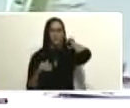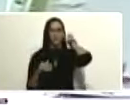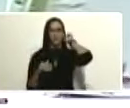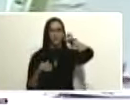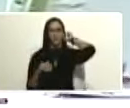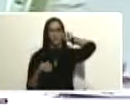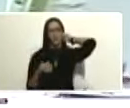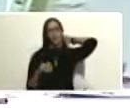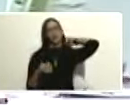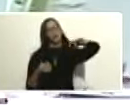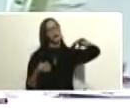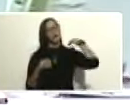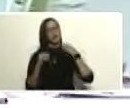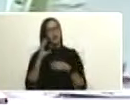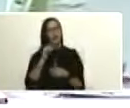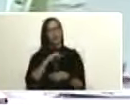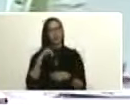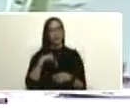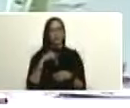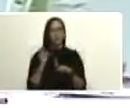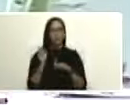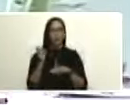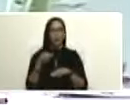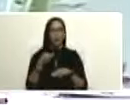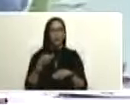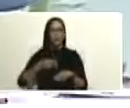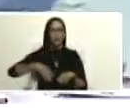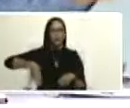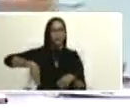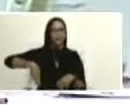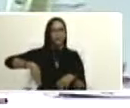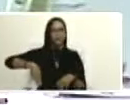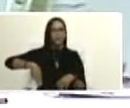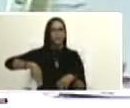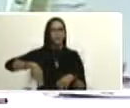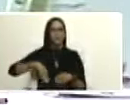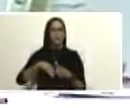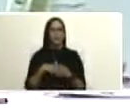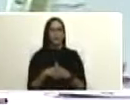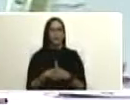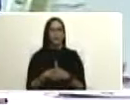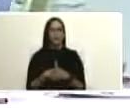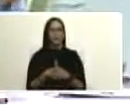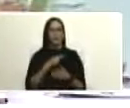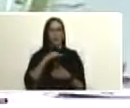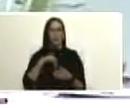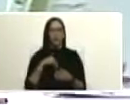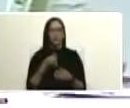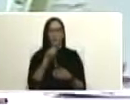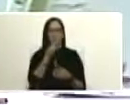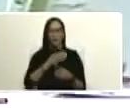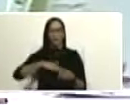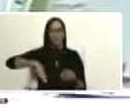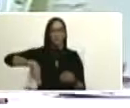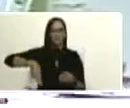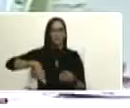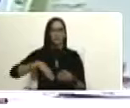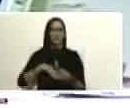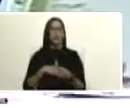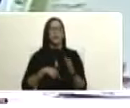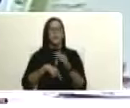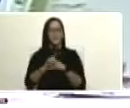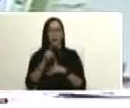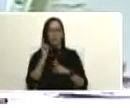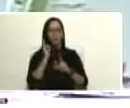hablando nosotros de Guyana, de Guayana, nuestra Guayana hermosa, nuestro macizo guayanés,